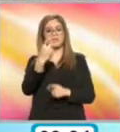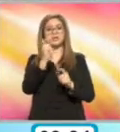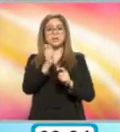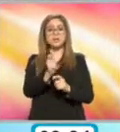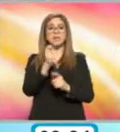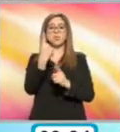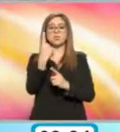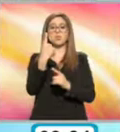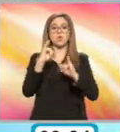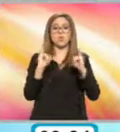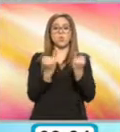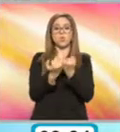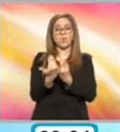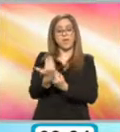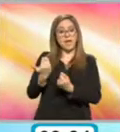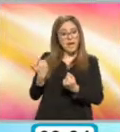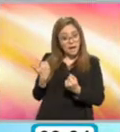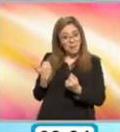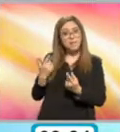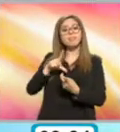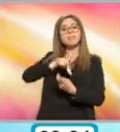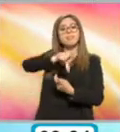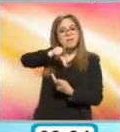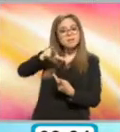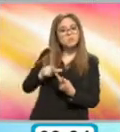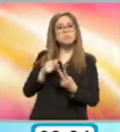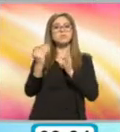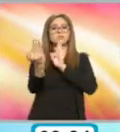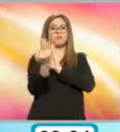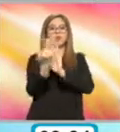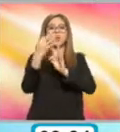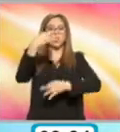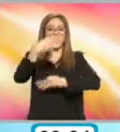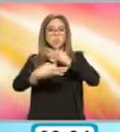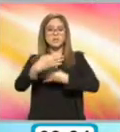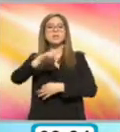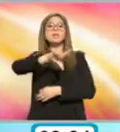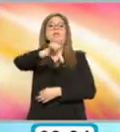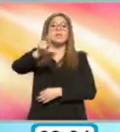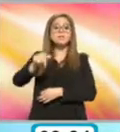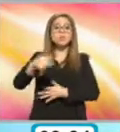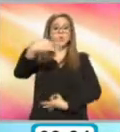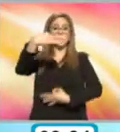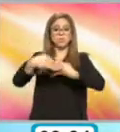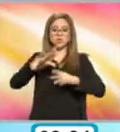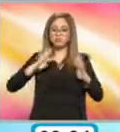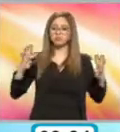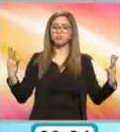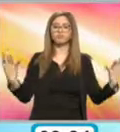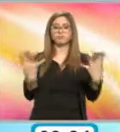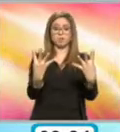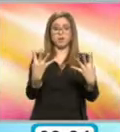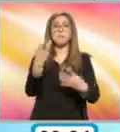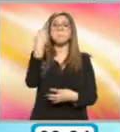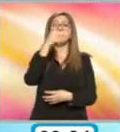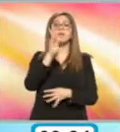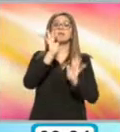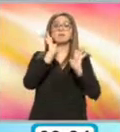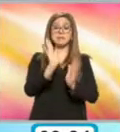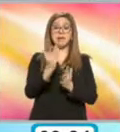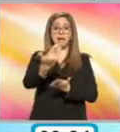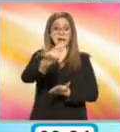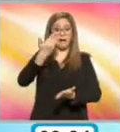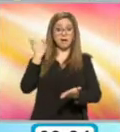una audiencia ante el juez, y una audiencia de juicio. En este caso, adecuando el procedimiento oral, una vez hecha la petición de